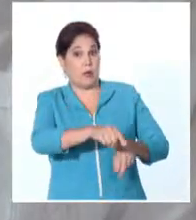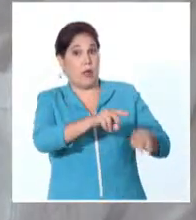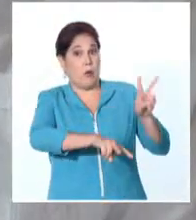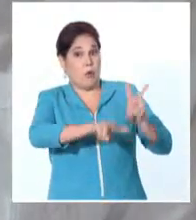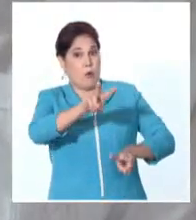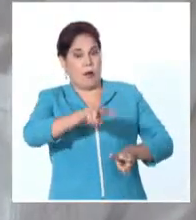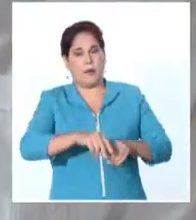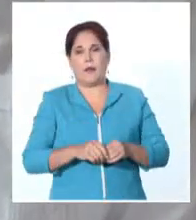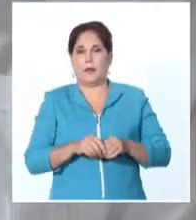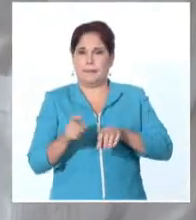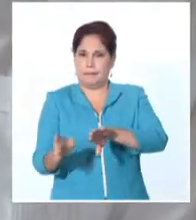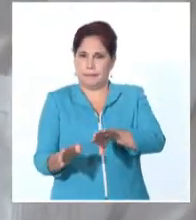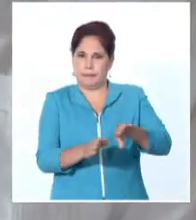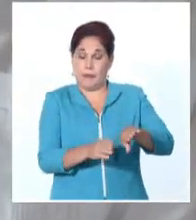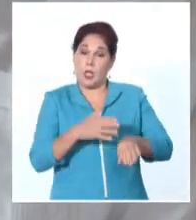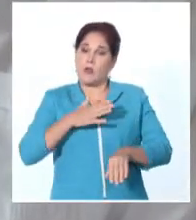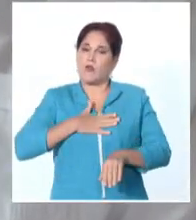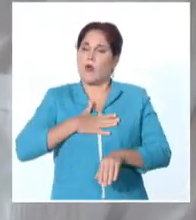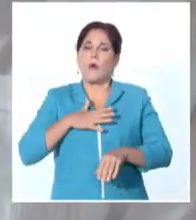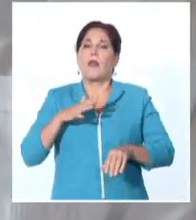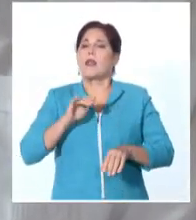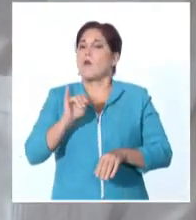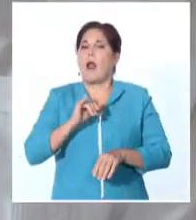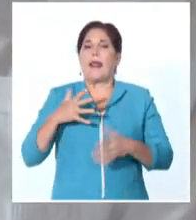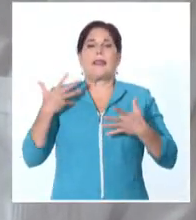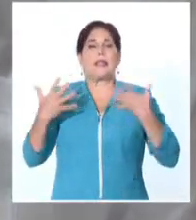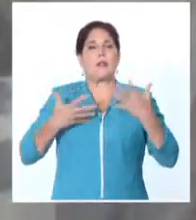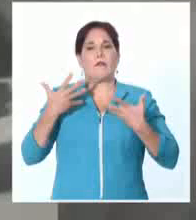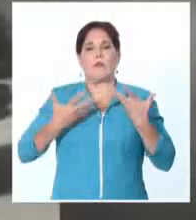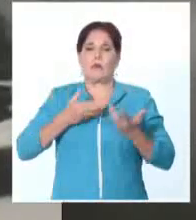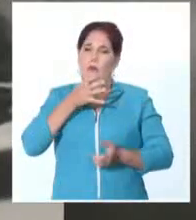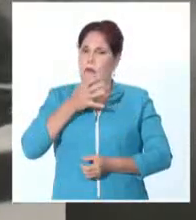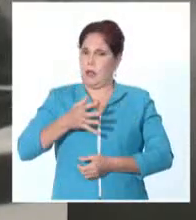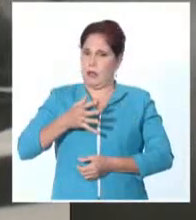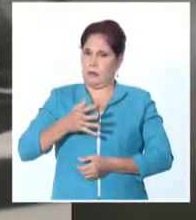yo disfruto de Fidel? Su sonrisa.